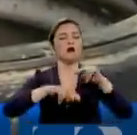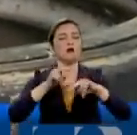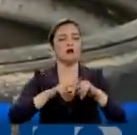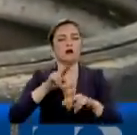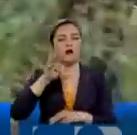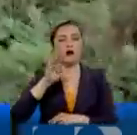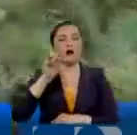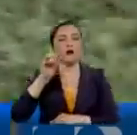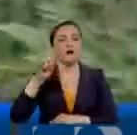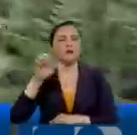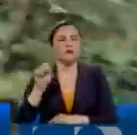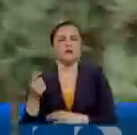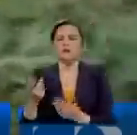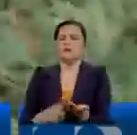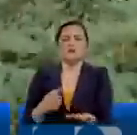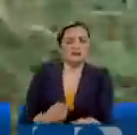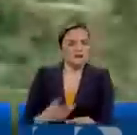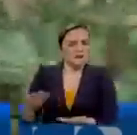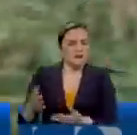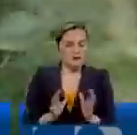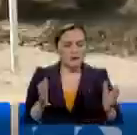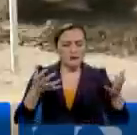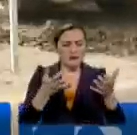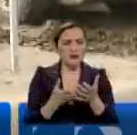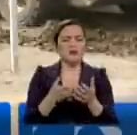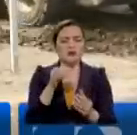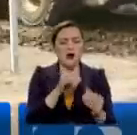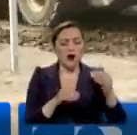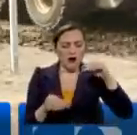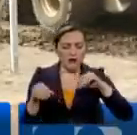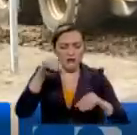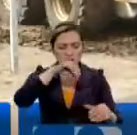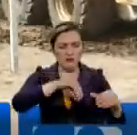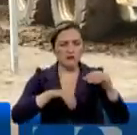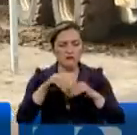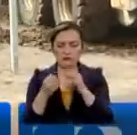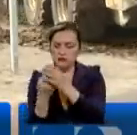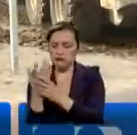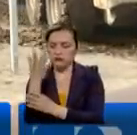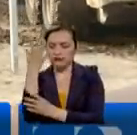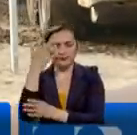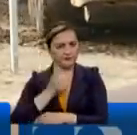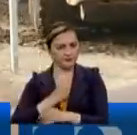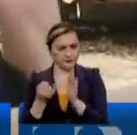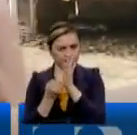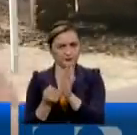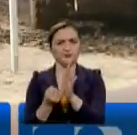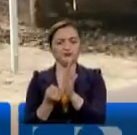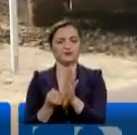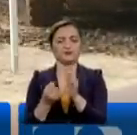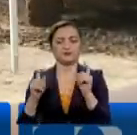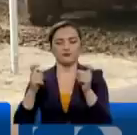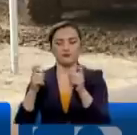fertilizante líquido para las plantas que sirve como abono. Y nosotros estamos reproduciendo plantas nativas para campañas de reforestación.